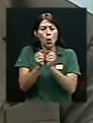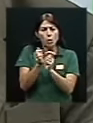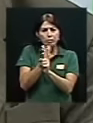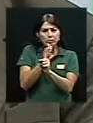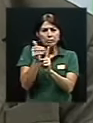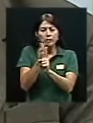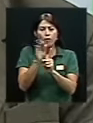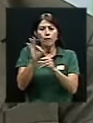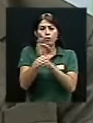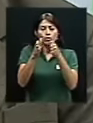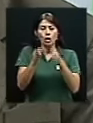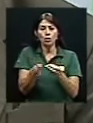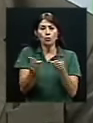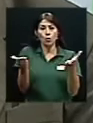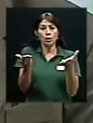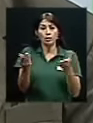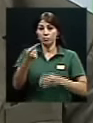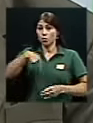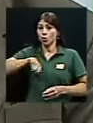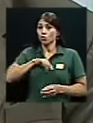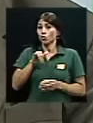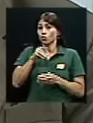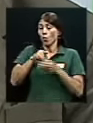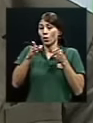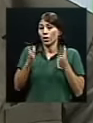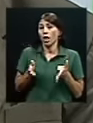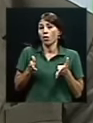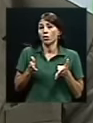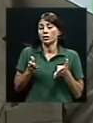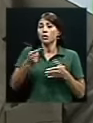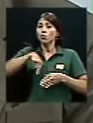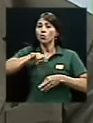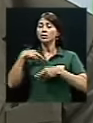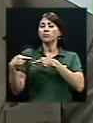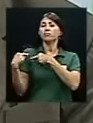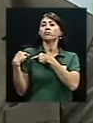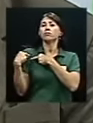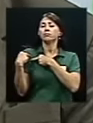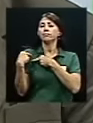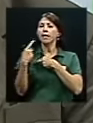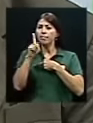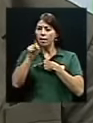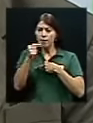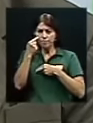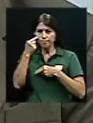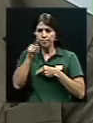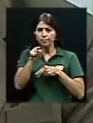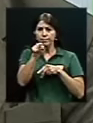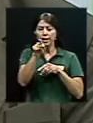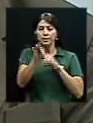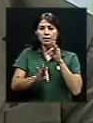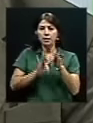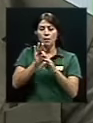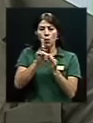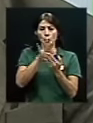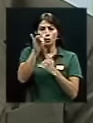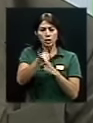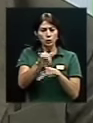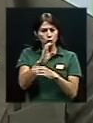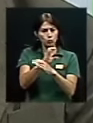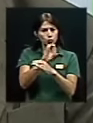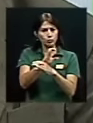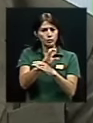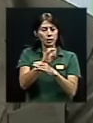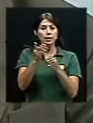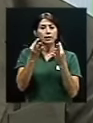obligación nuestra como legisladores, por lo menos de algunos, es ponerle un ojo muy agudo a este tipo de proyectos y tratar de